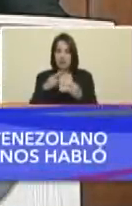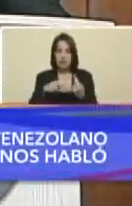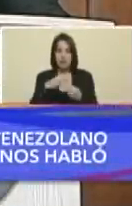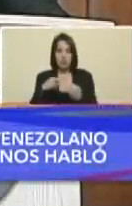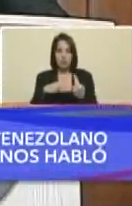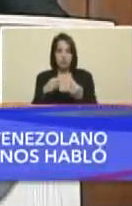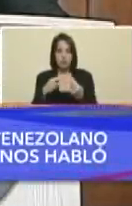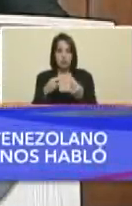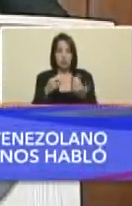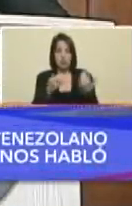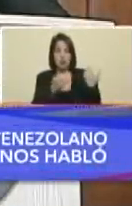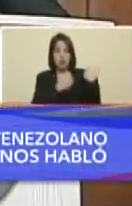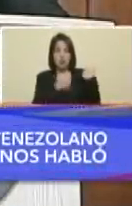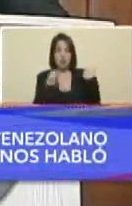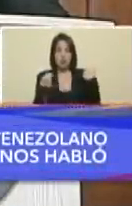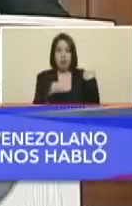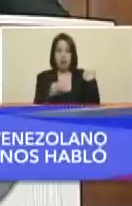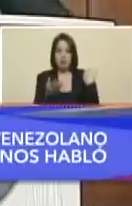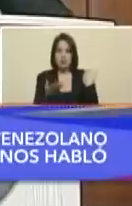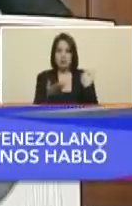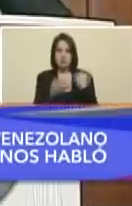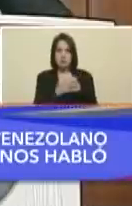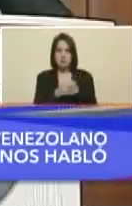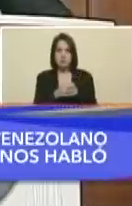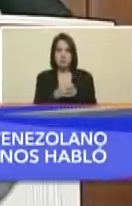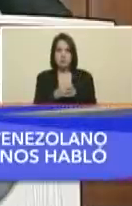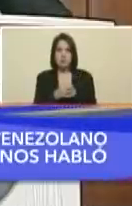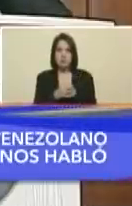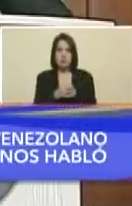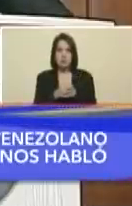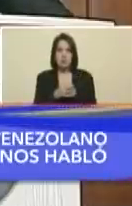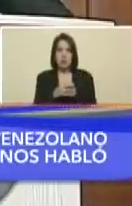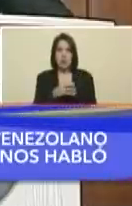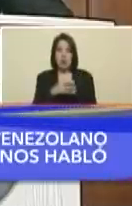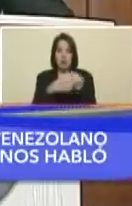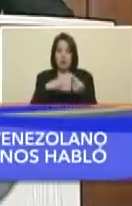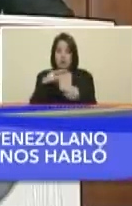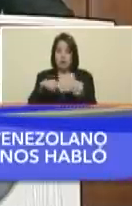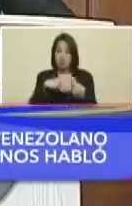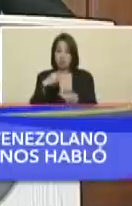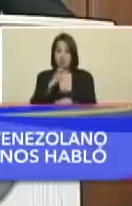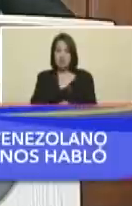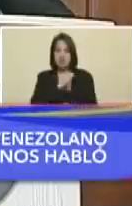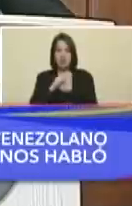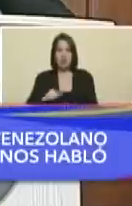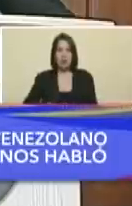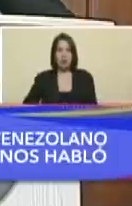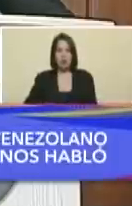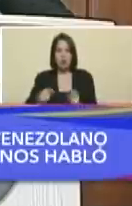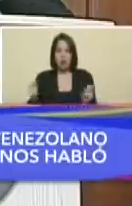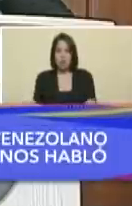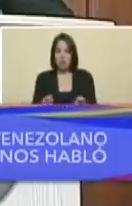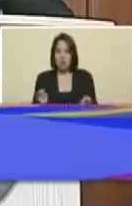se consolidara, hacer que la revolución salvadoreña avanzara y hacer